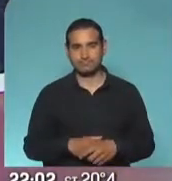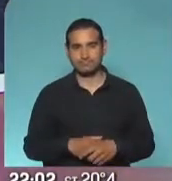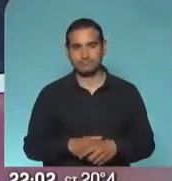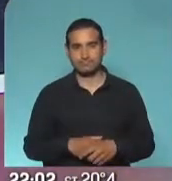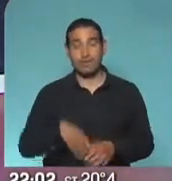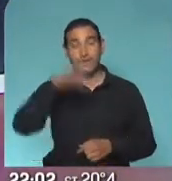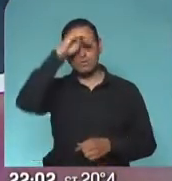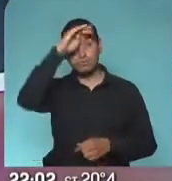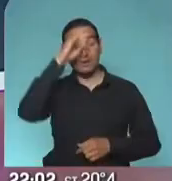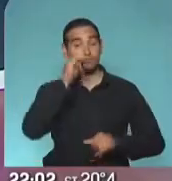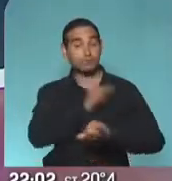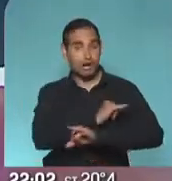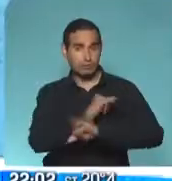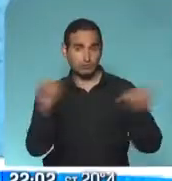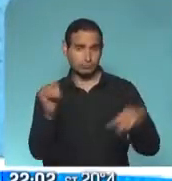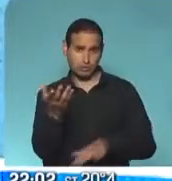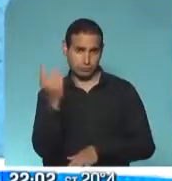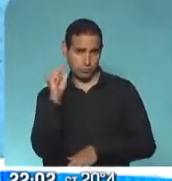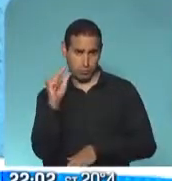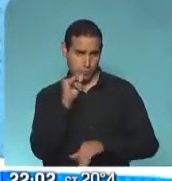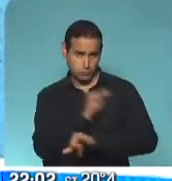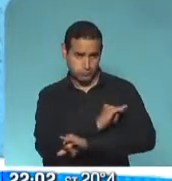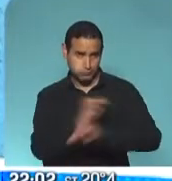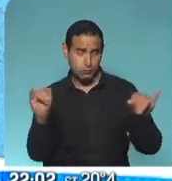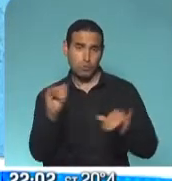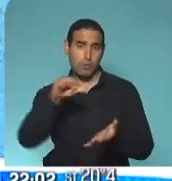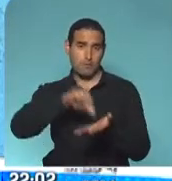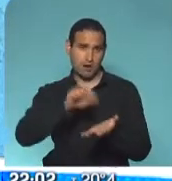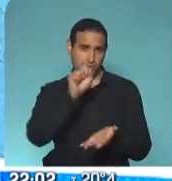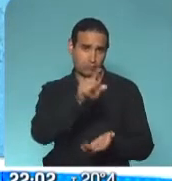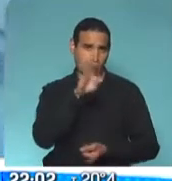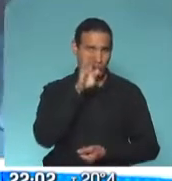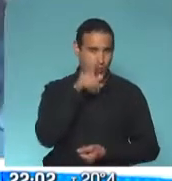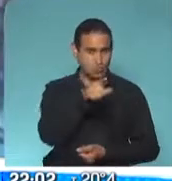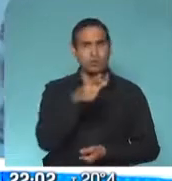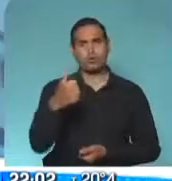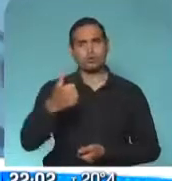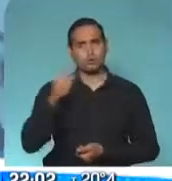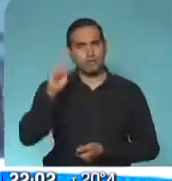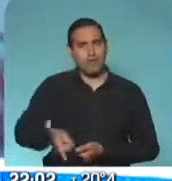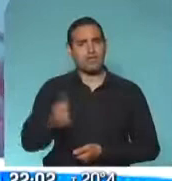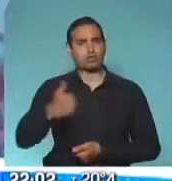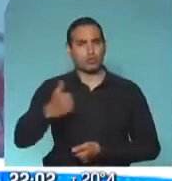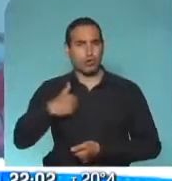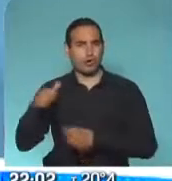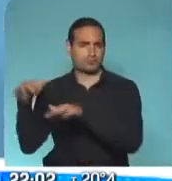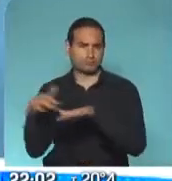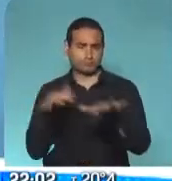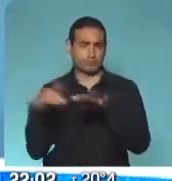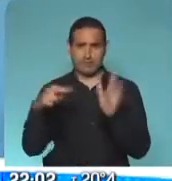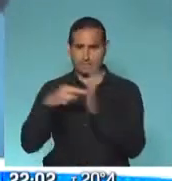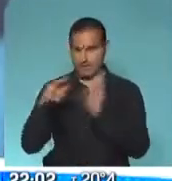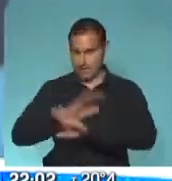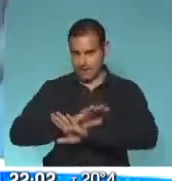Donald Trump anunció hace pocos días que su país, Estados Unidos, retiraba las tropas que le quedaban en Siria, sometida a una